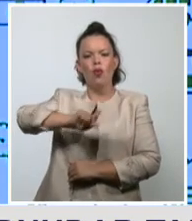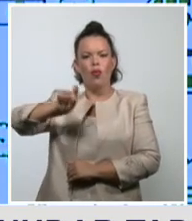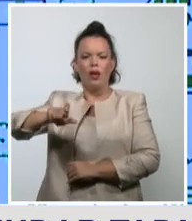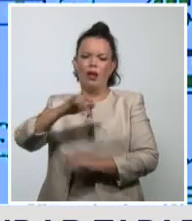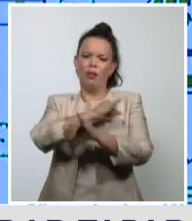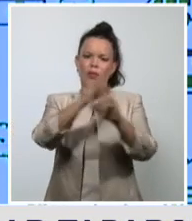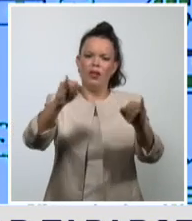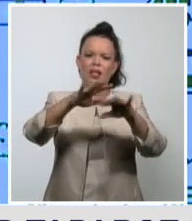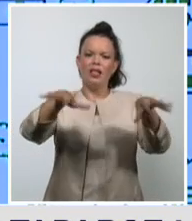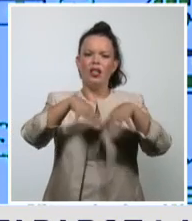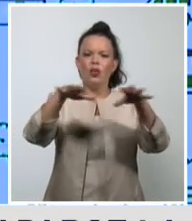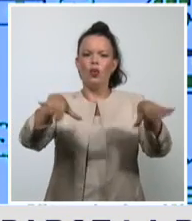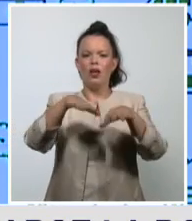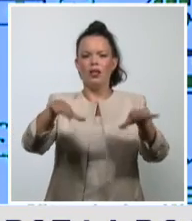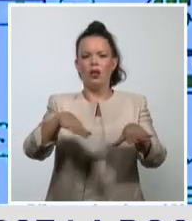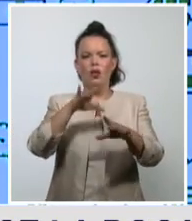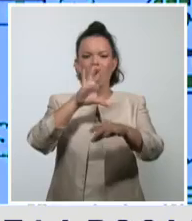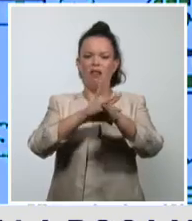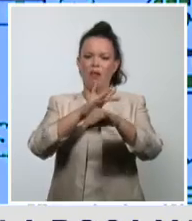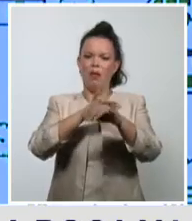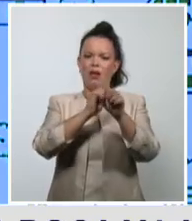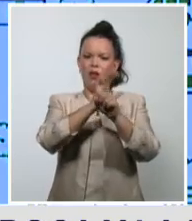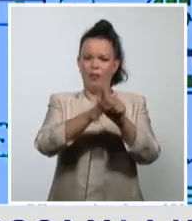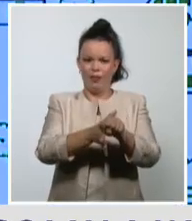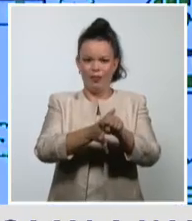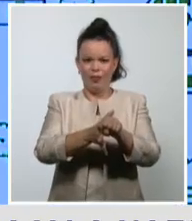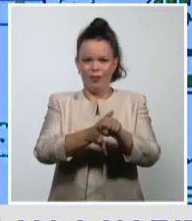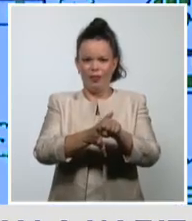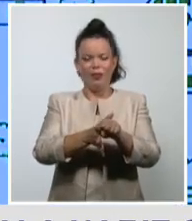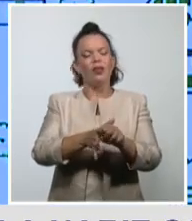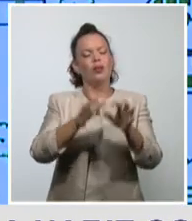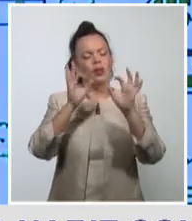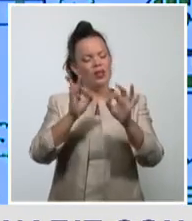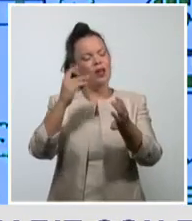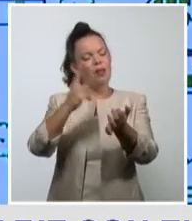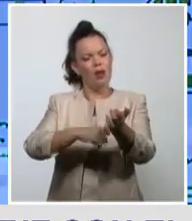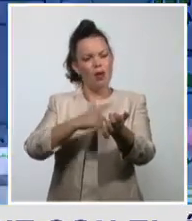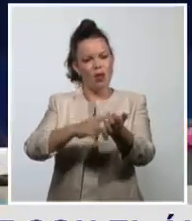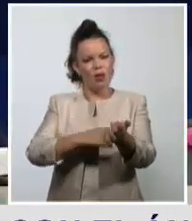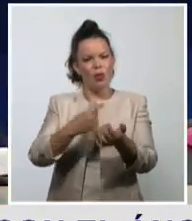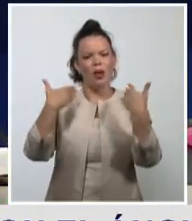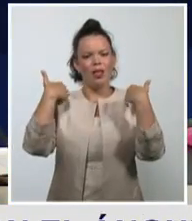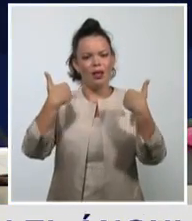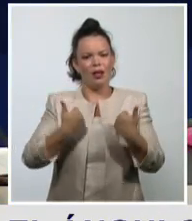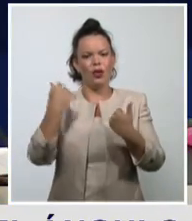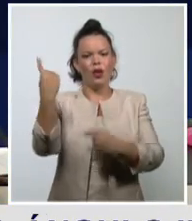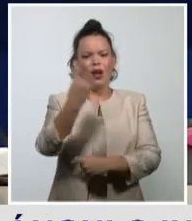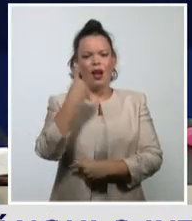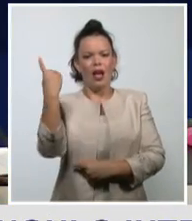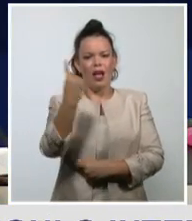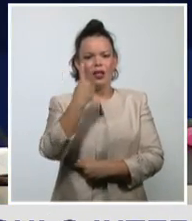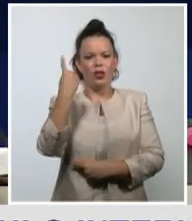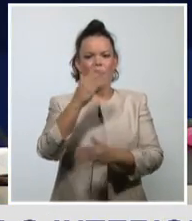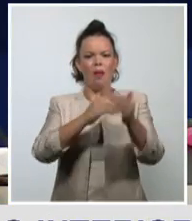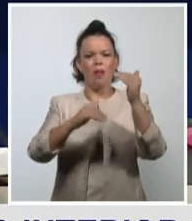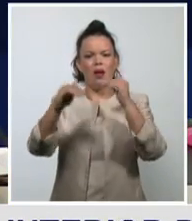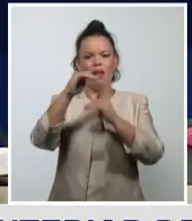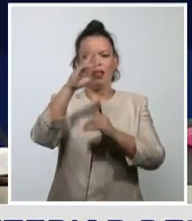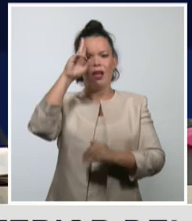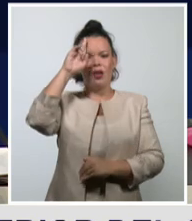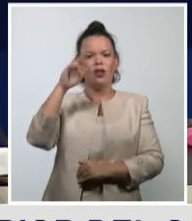país frente a la COVID-19. Nos acompaña, como ya es costumbre, el director nacional de epidemiología del MINSAP, doctor Francisco